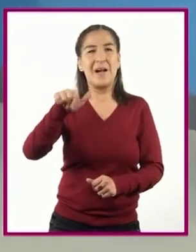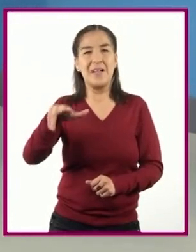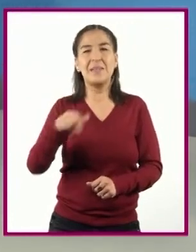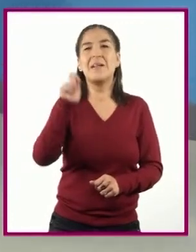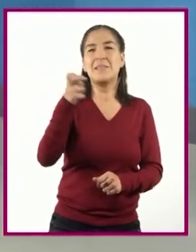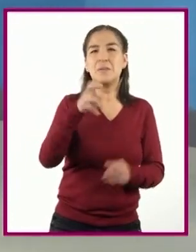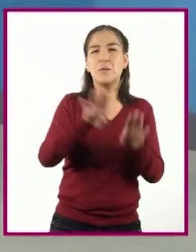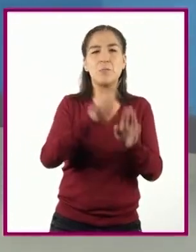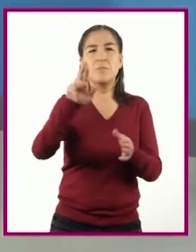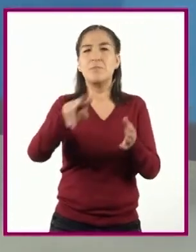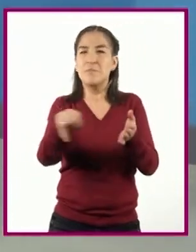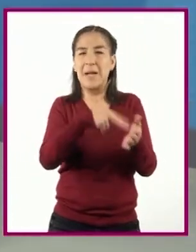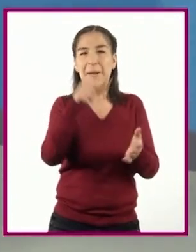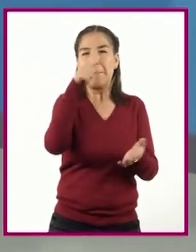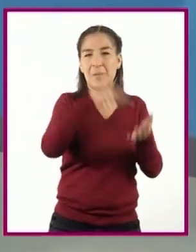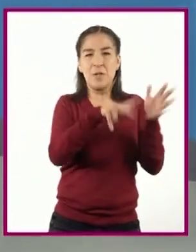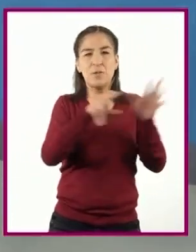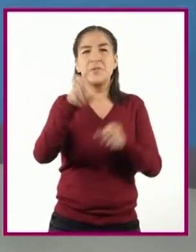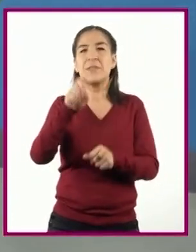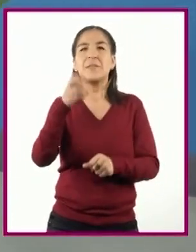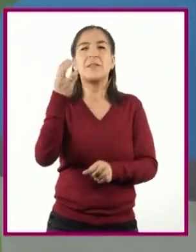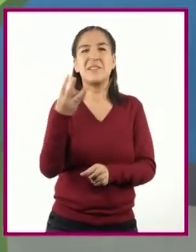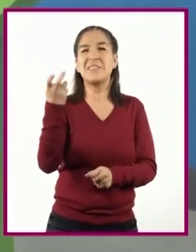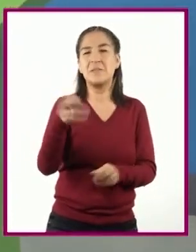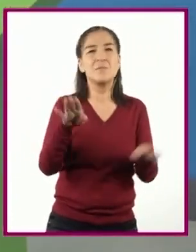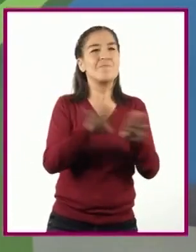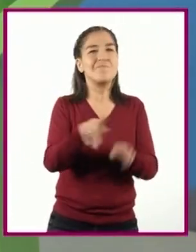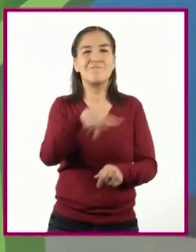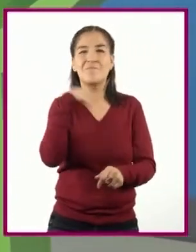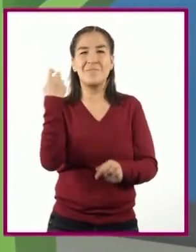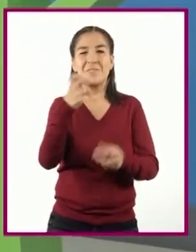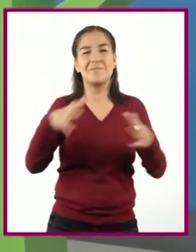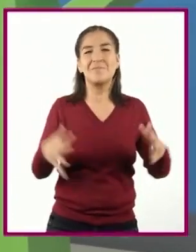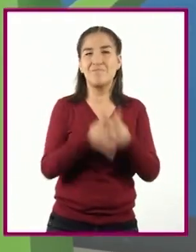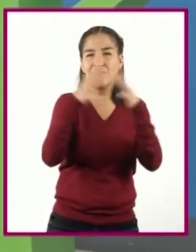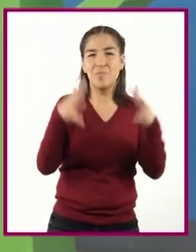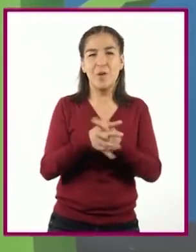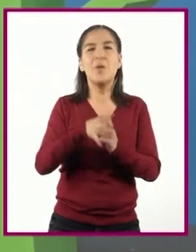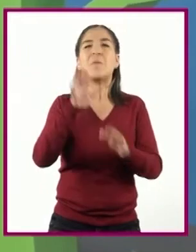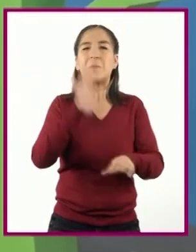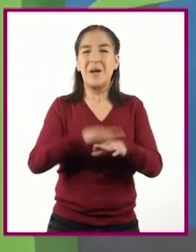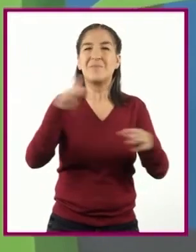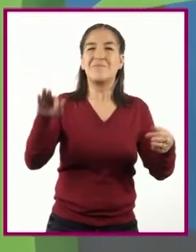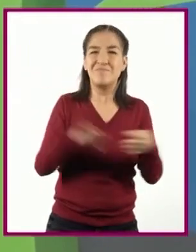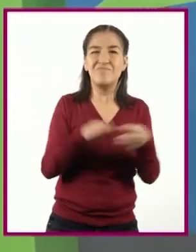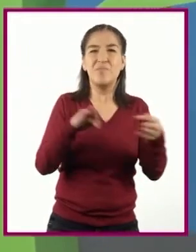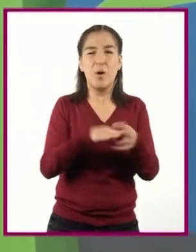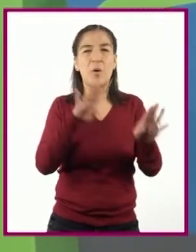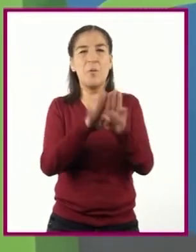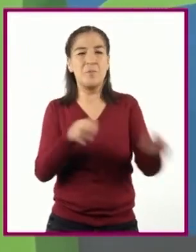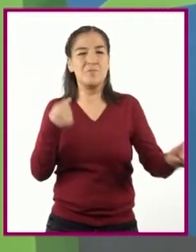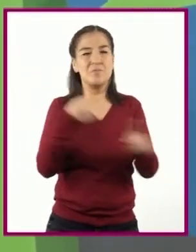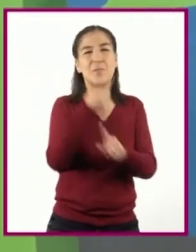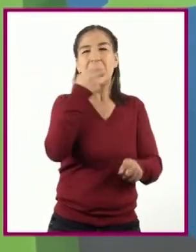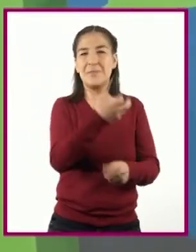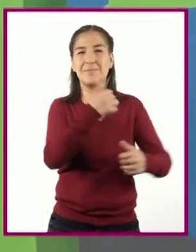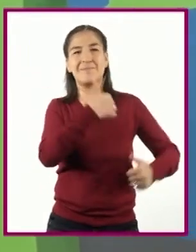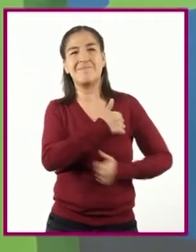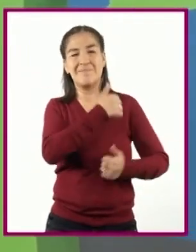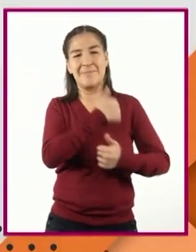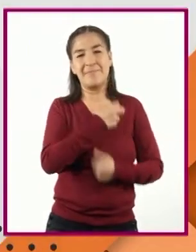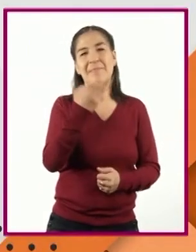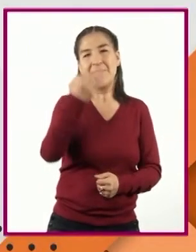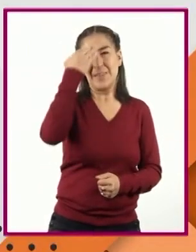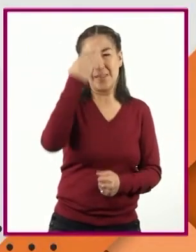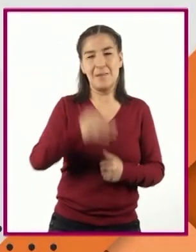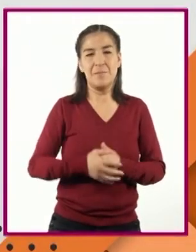1833, enfrentaba una bancarrota provocada por los levantamientos y constantes golpes militares que caracterizarían a este